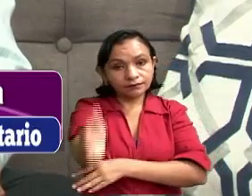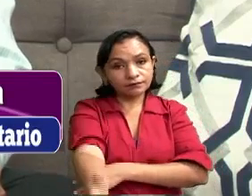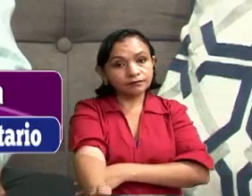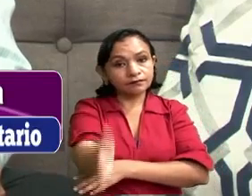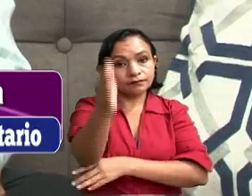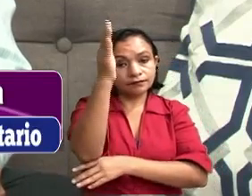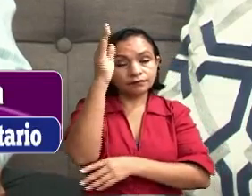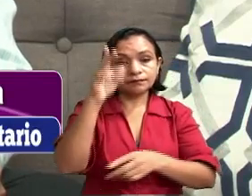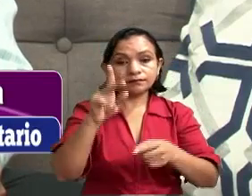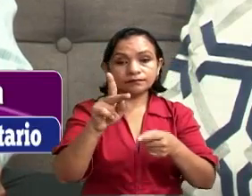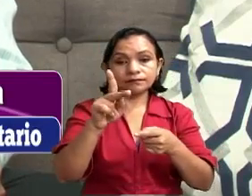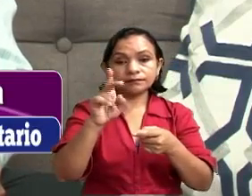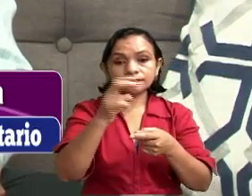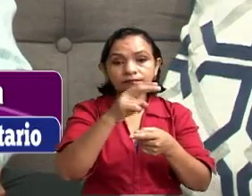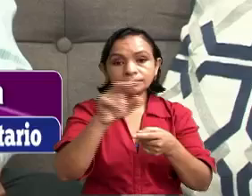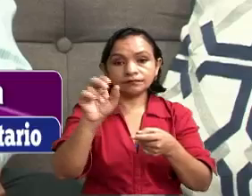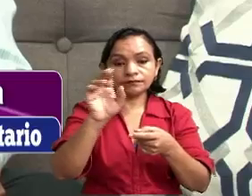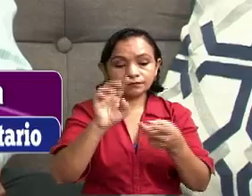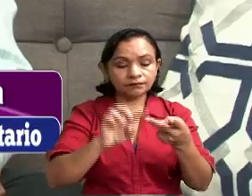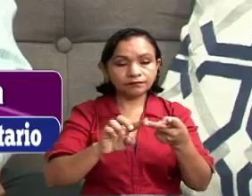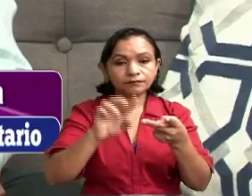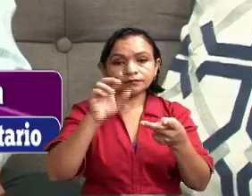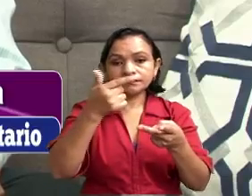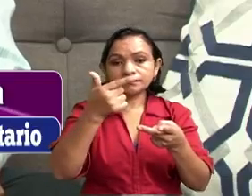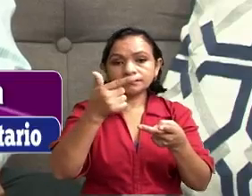de Peñas Blancas, del Guasaule